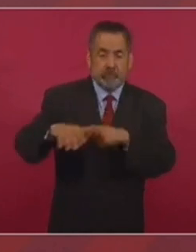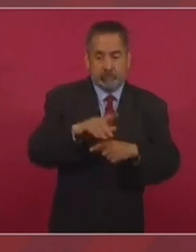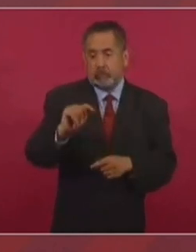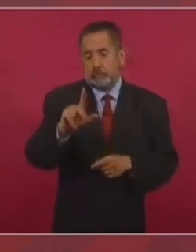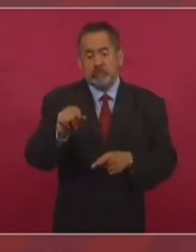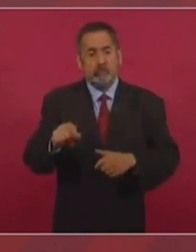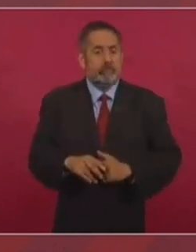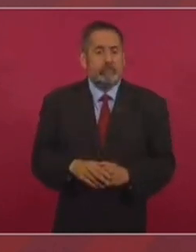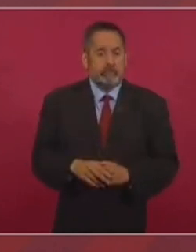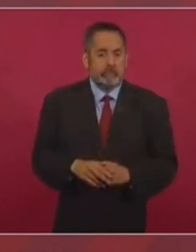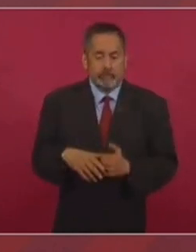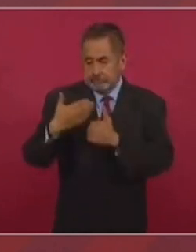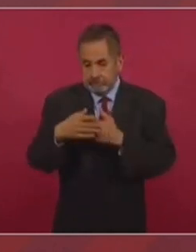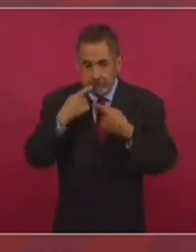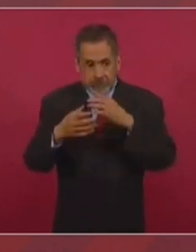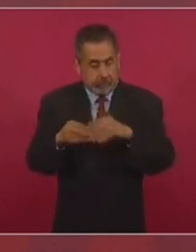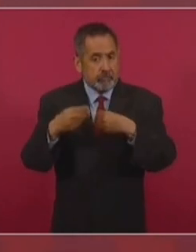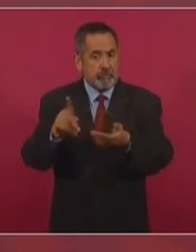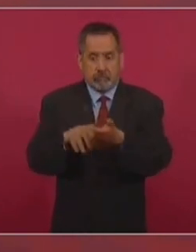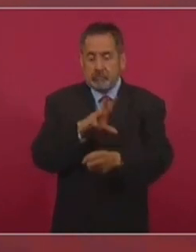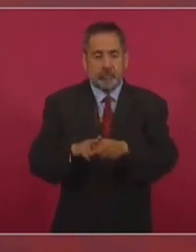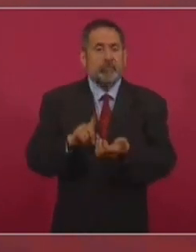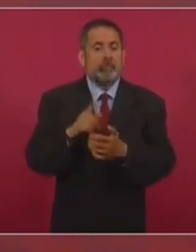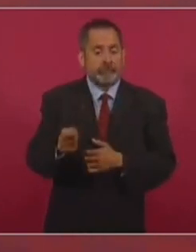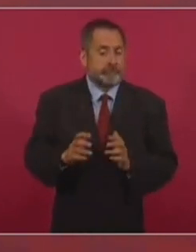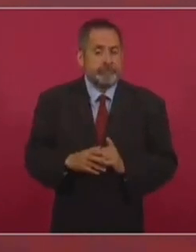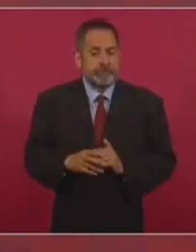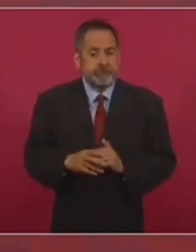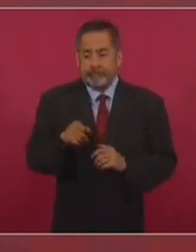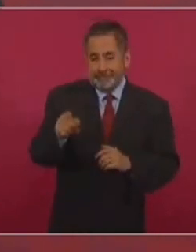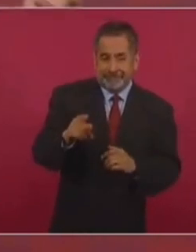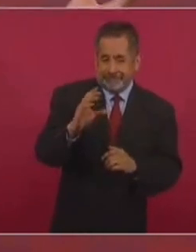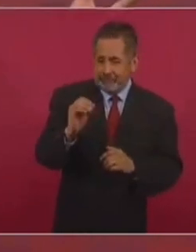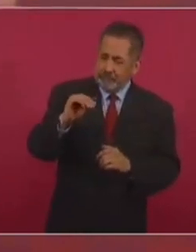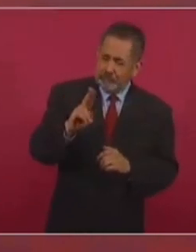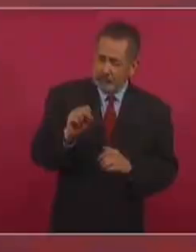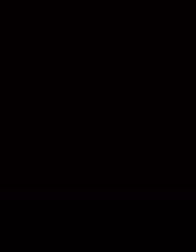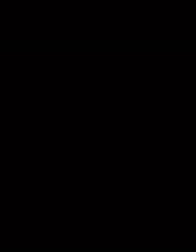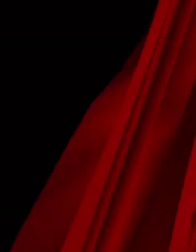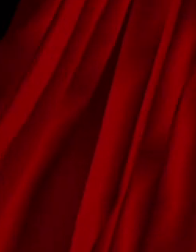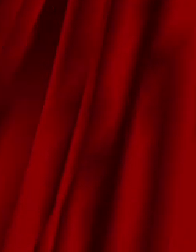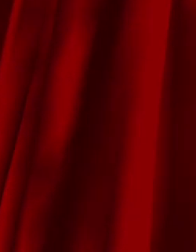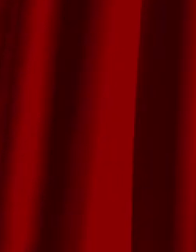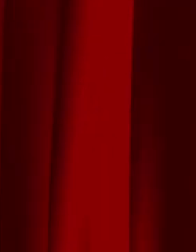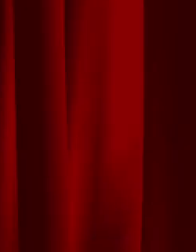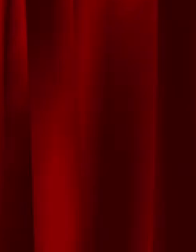Y se va a tener ya esa coquizadora y eso va a significar que ya no va a haber combustible. Esa es la buena noticia.